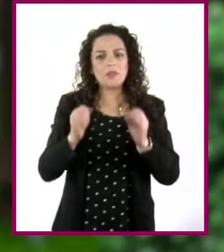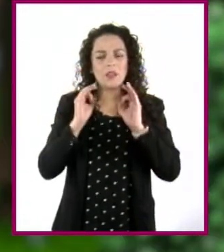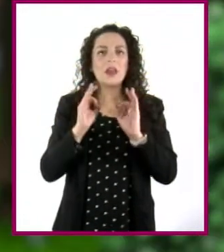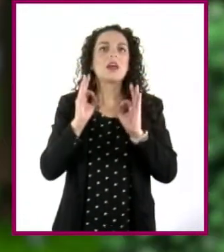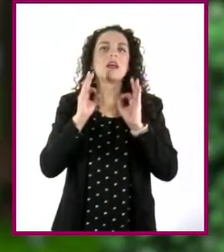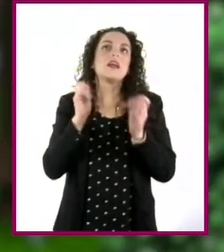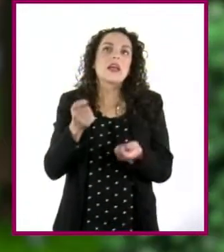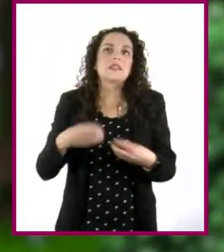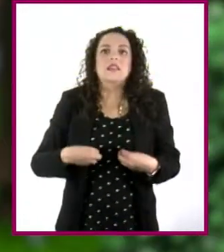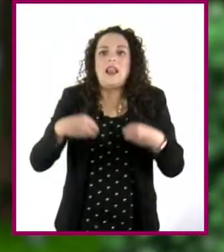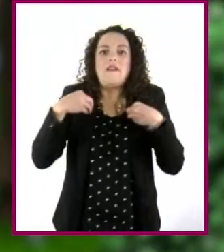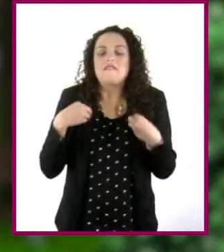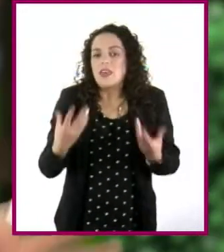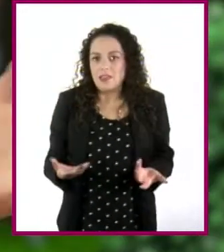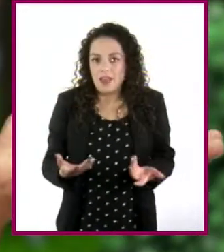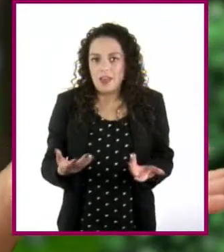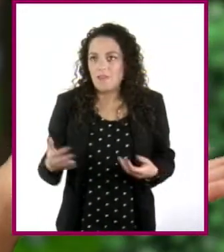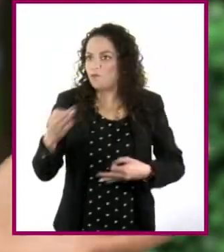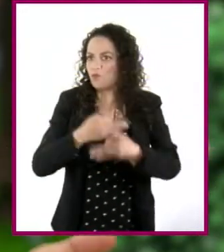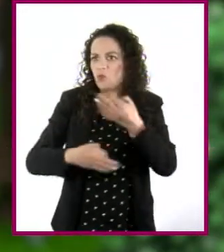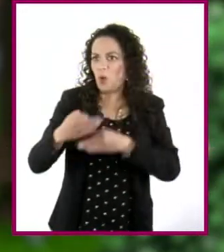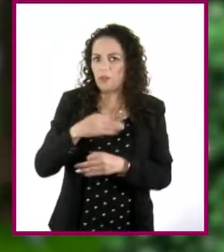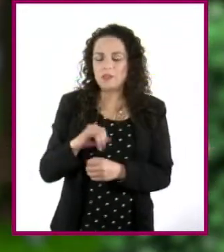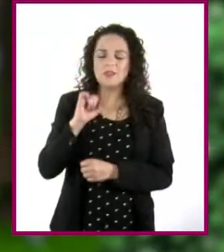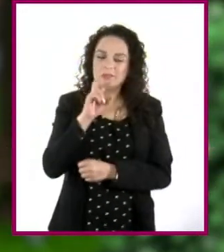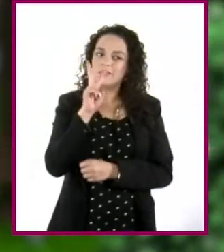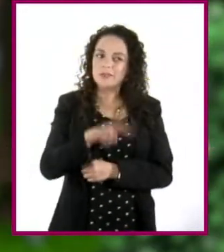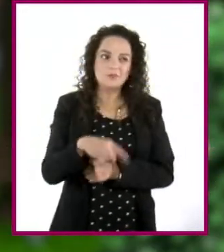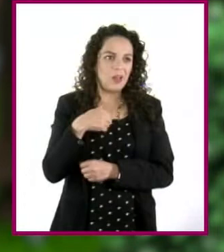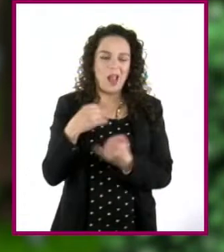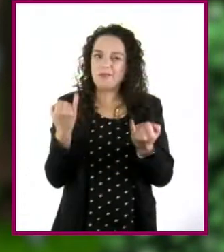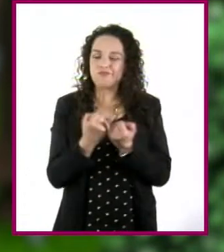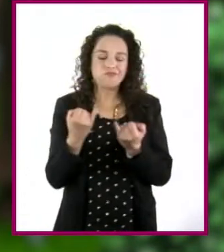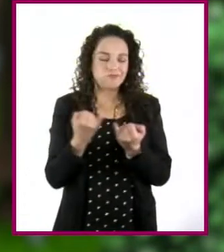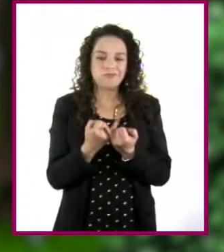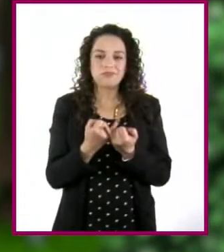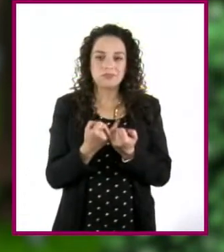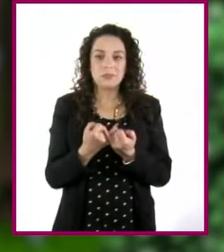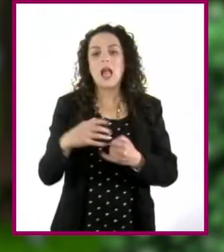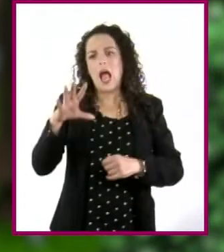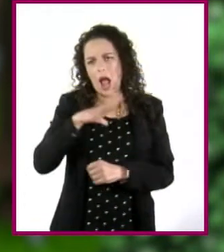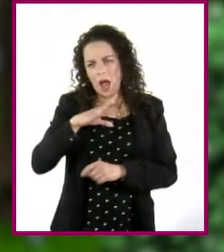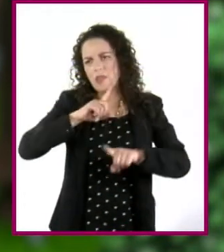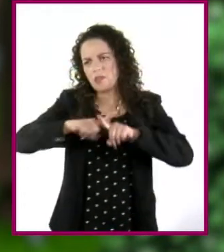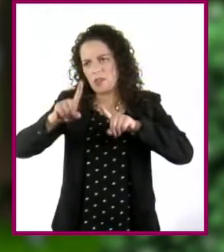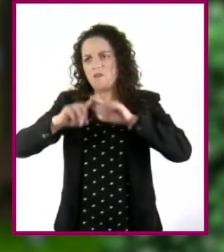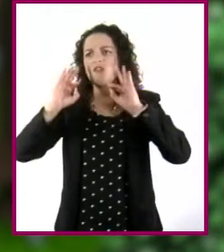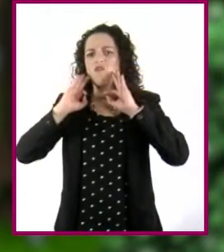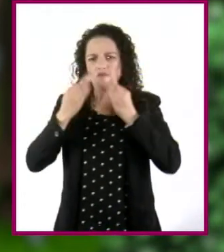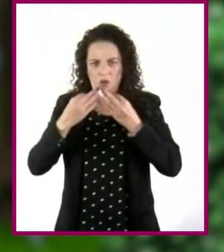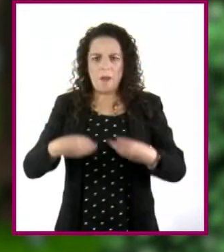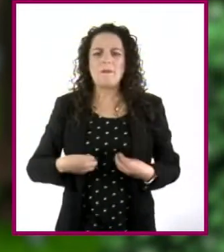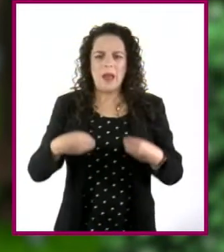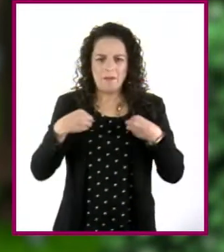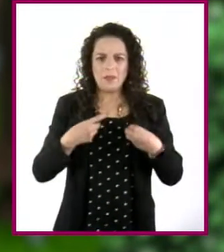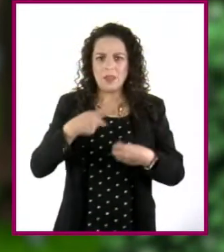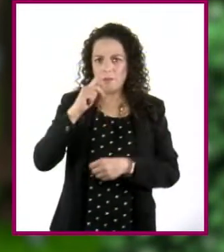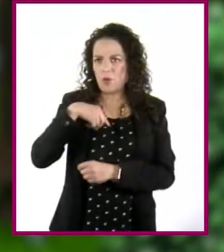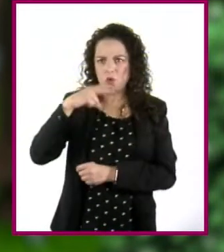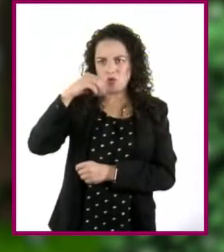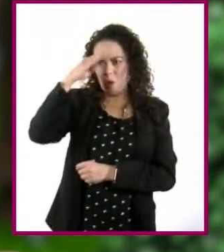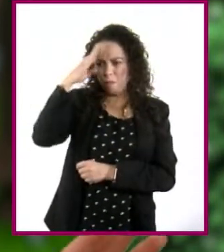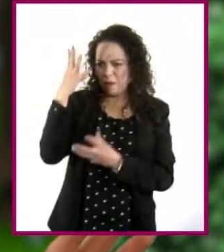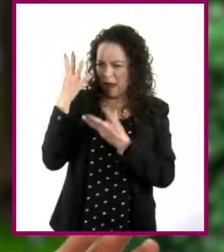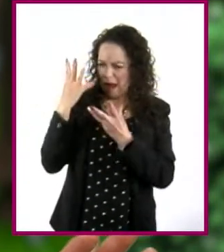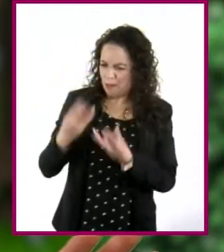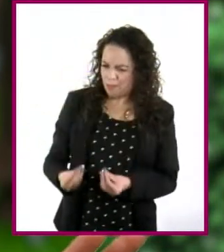vivimos. Yo tampoco. Bueno, obviamente hay modos distintos de vivir, pero no pensé que tantos ni que pudieran